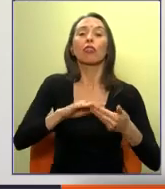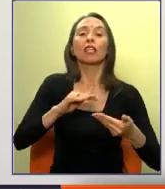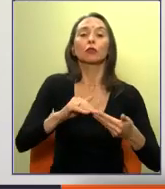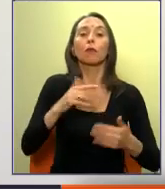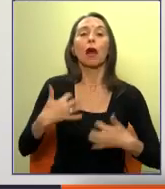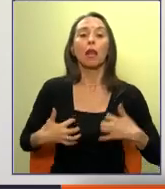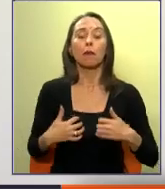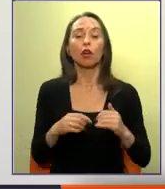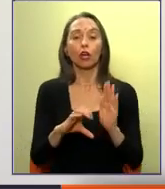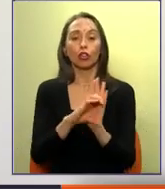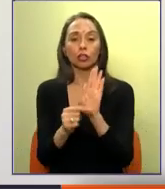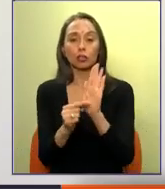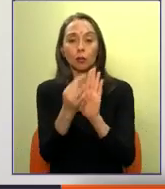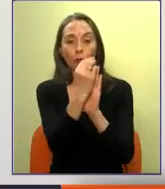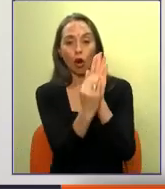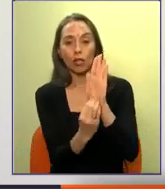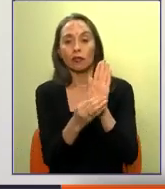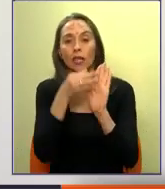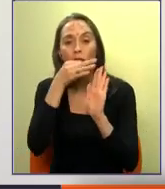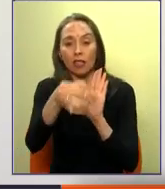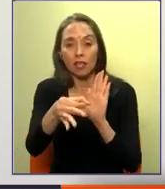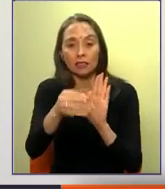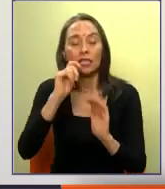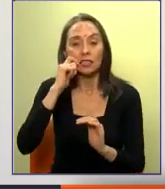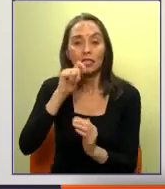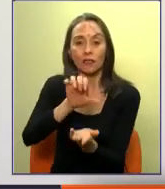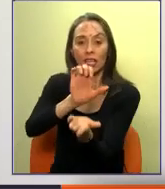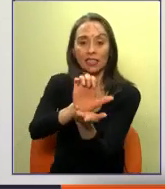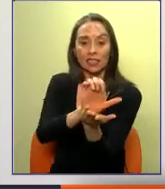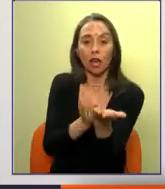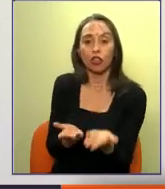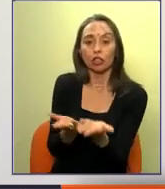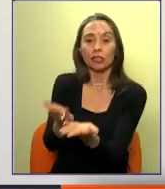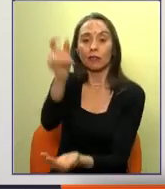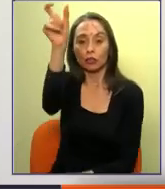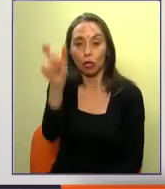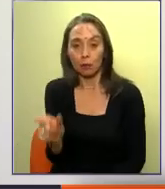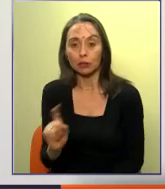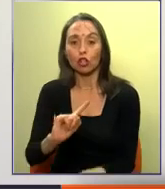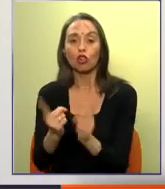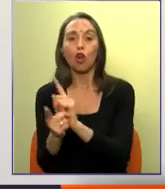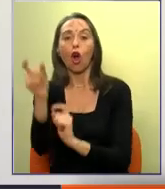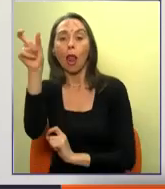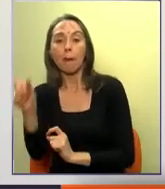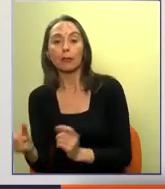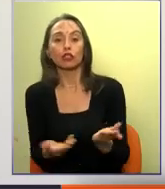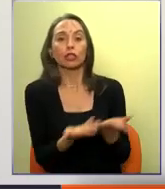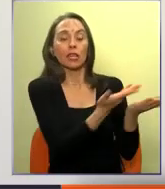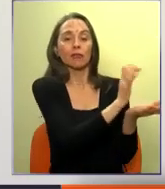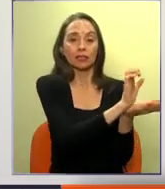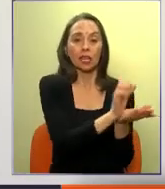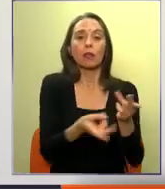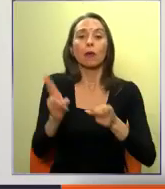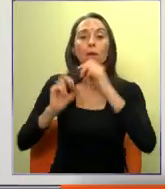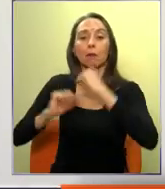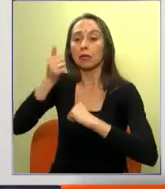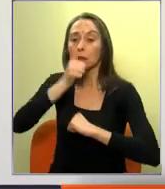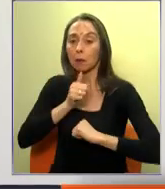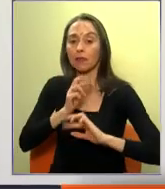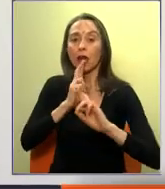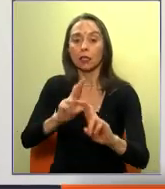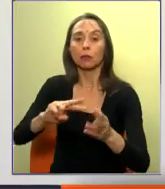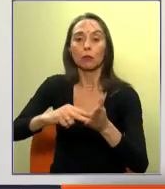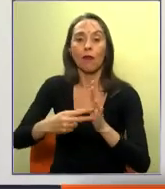esta Constitución dice, es decir, que el Estado está al servicio de la persona y no al revés, que se permita a los privados dar respuesta a